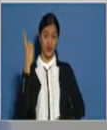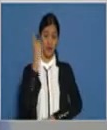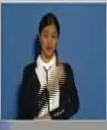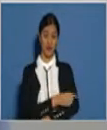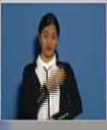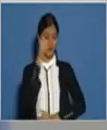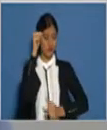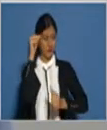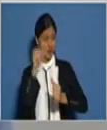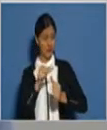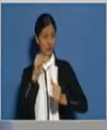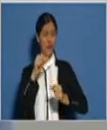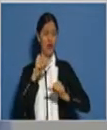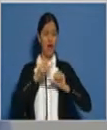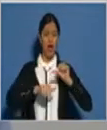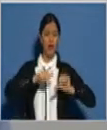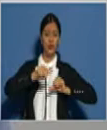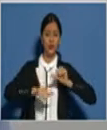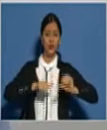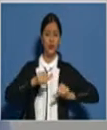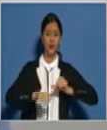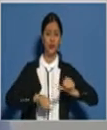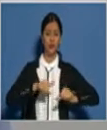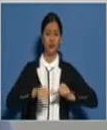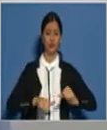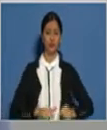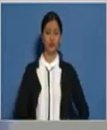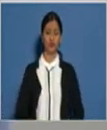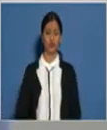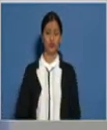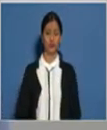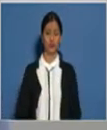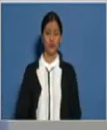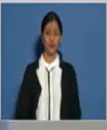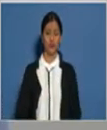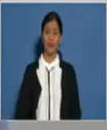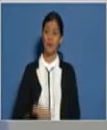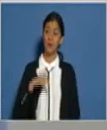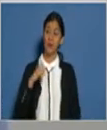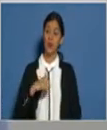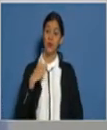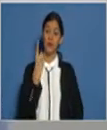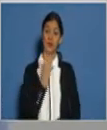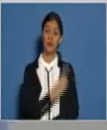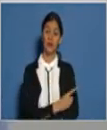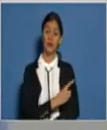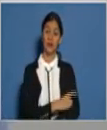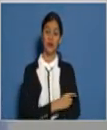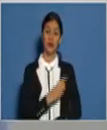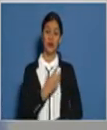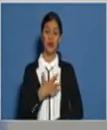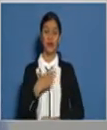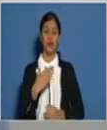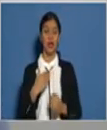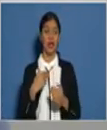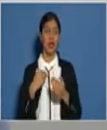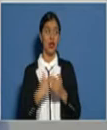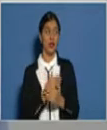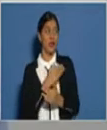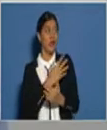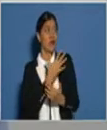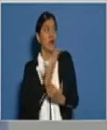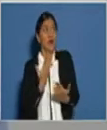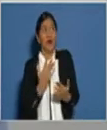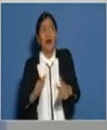poco esas luchas que se han venido generando hoy en día en base al futuro del trabajo,